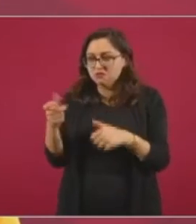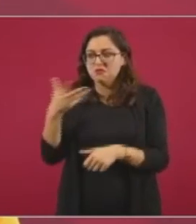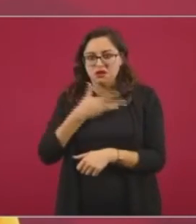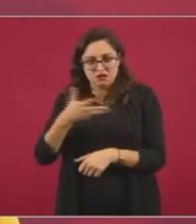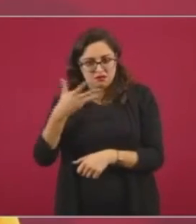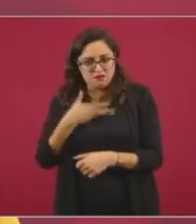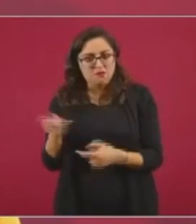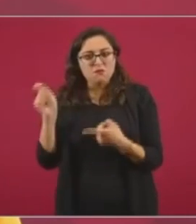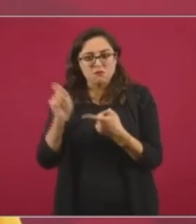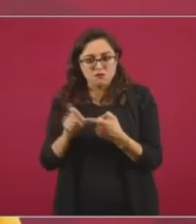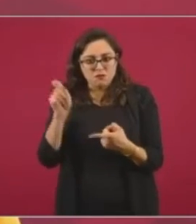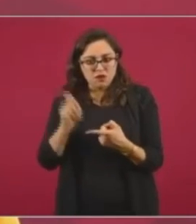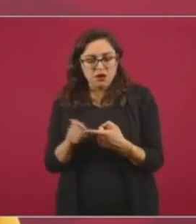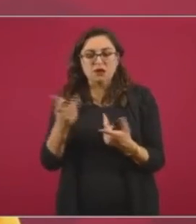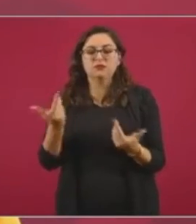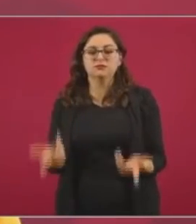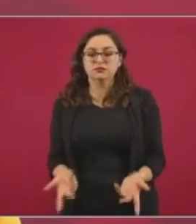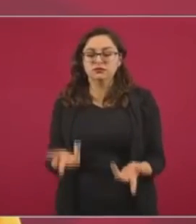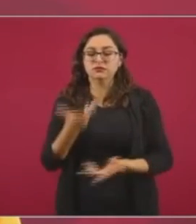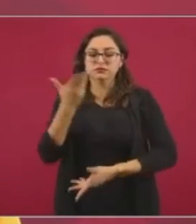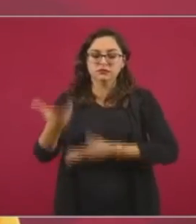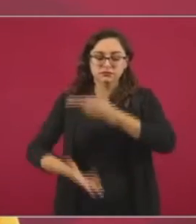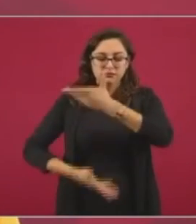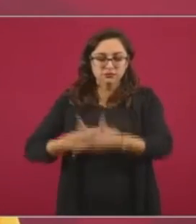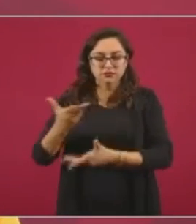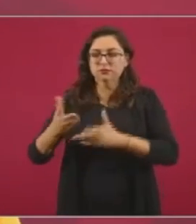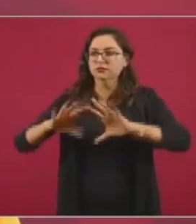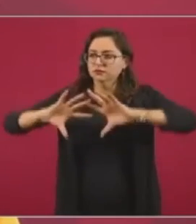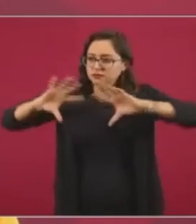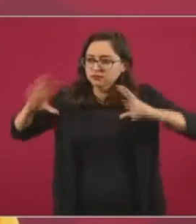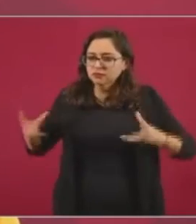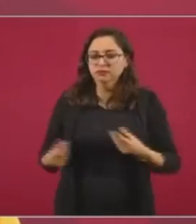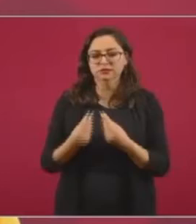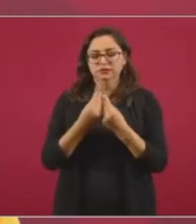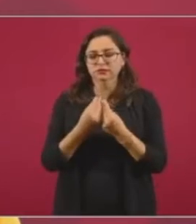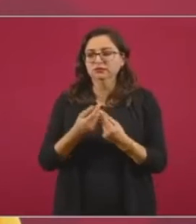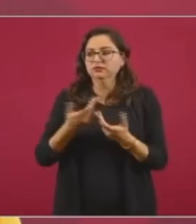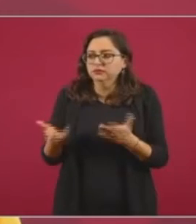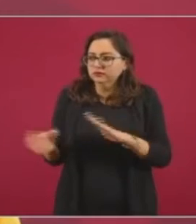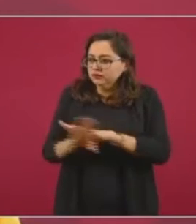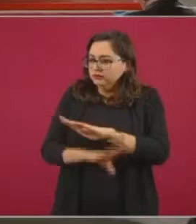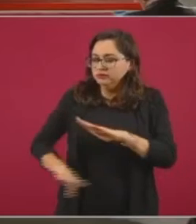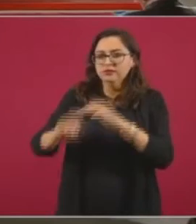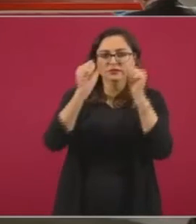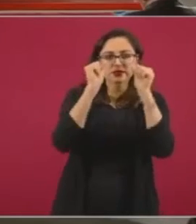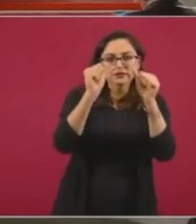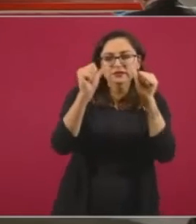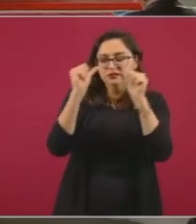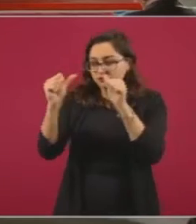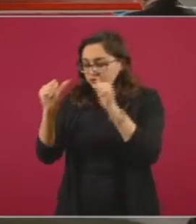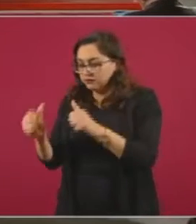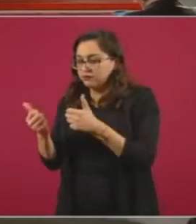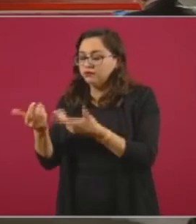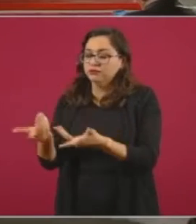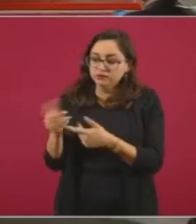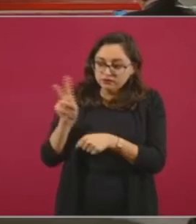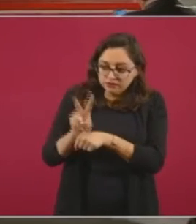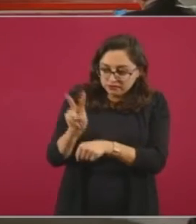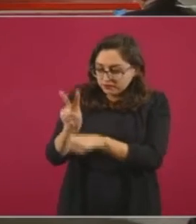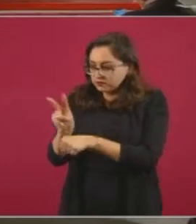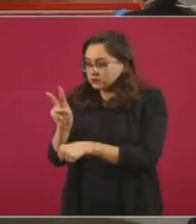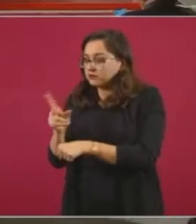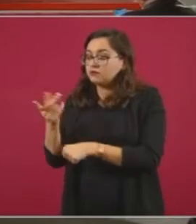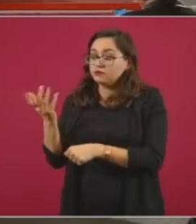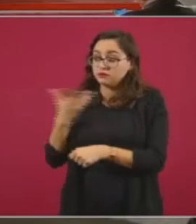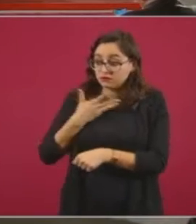de desarrollo de redes integradas de servicios basadas en atención primaria para el seguimiento, la prevención y el